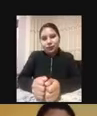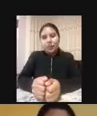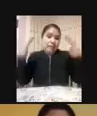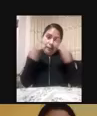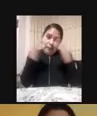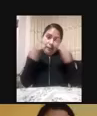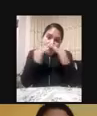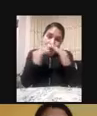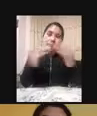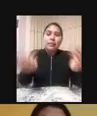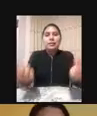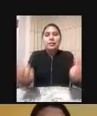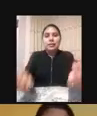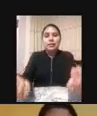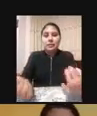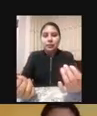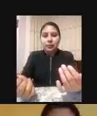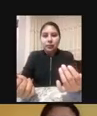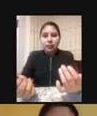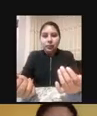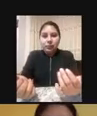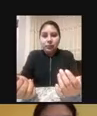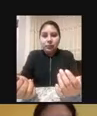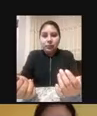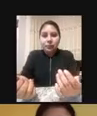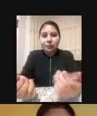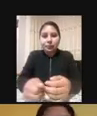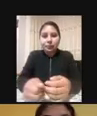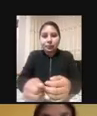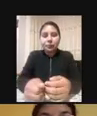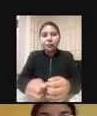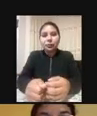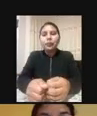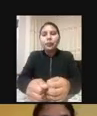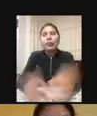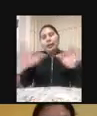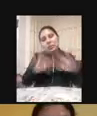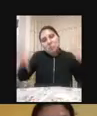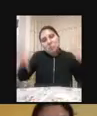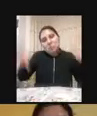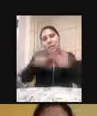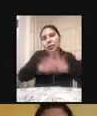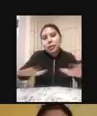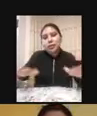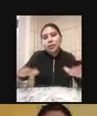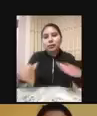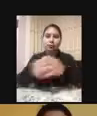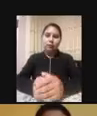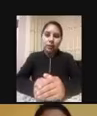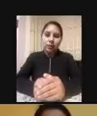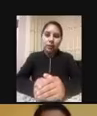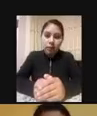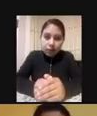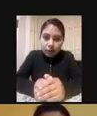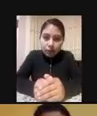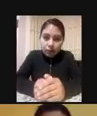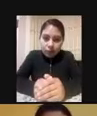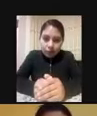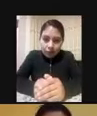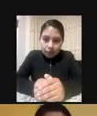tener ese desarrollo lúdico que también es importante para los chicos. Siguiente, por favor. Este